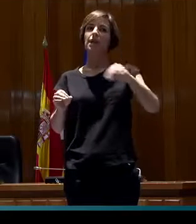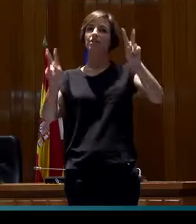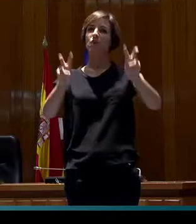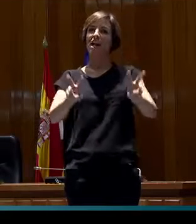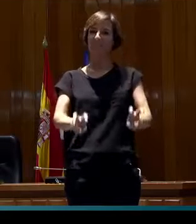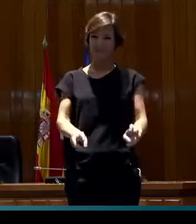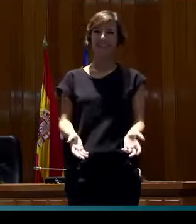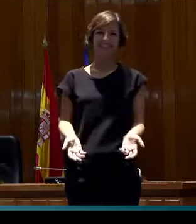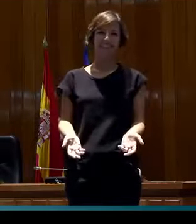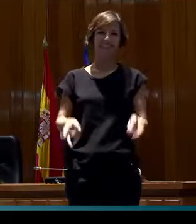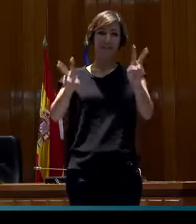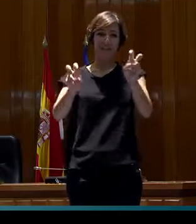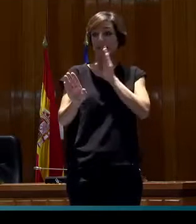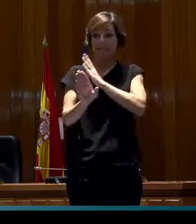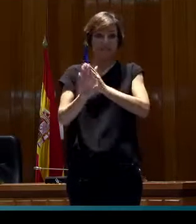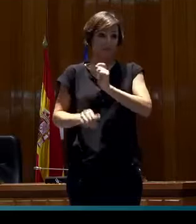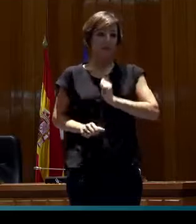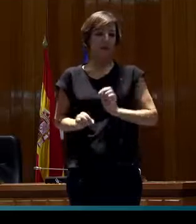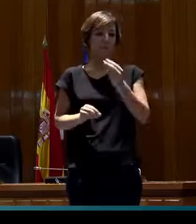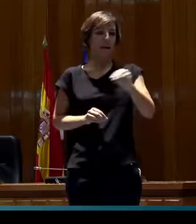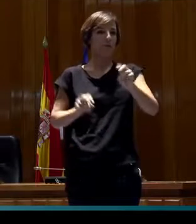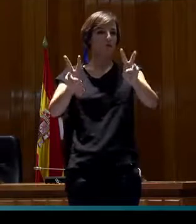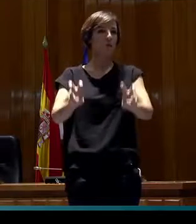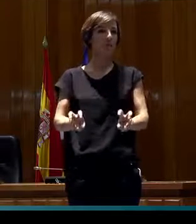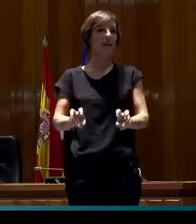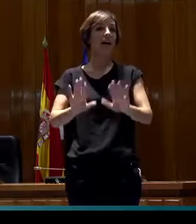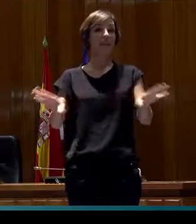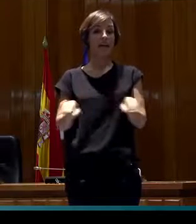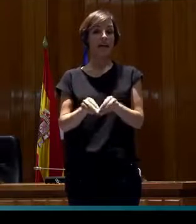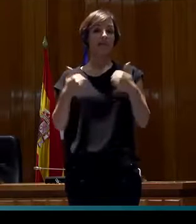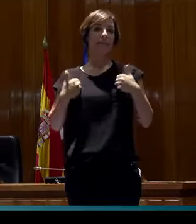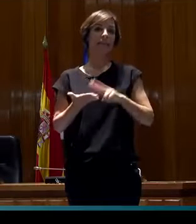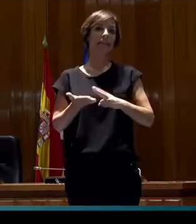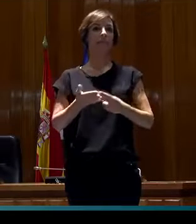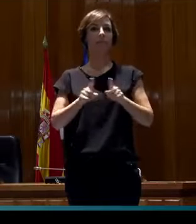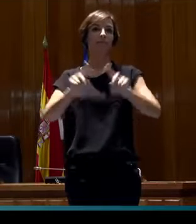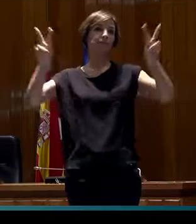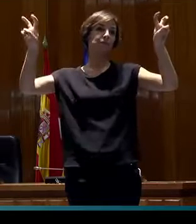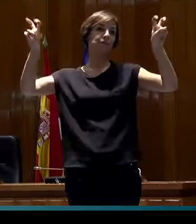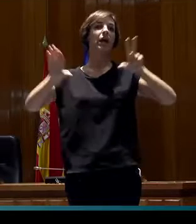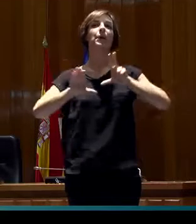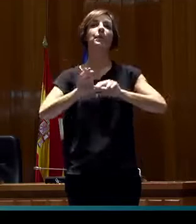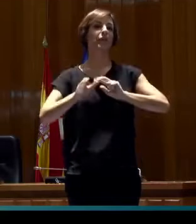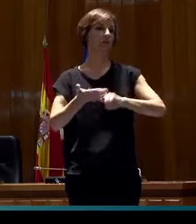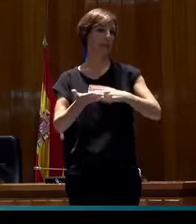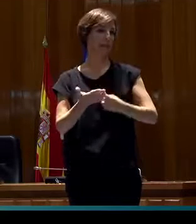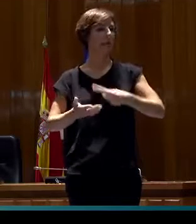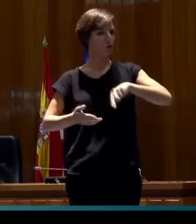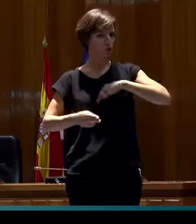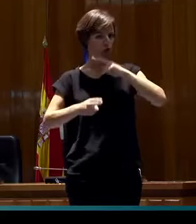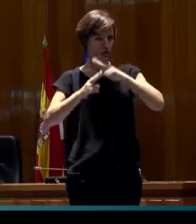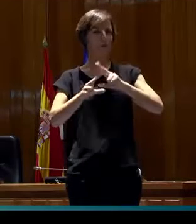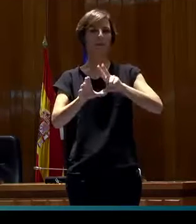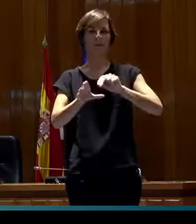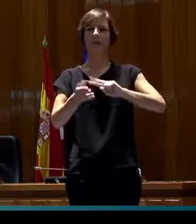añadidas a su papel profesional, lo que le va a convertir, vamos a ponerle el título de videointérprete. Nosotros lo llamamos